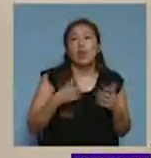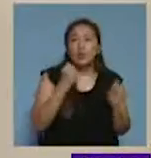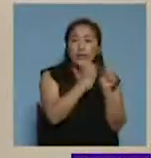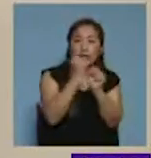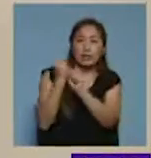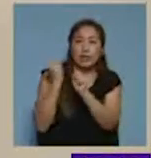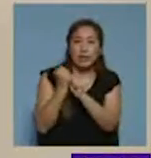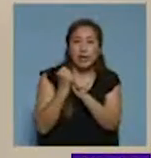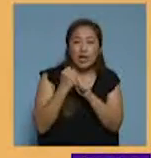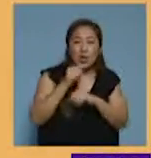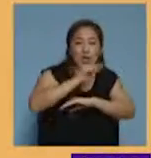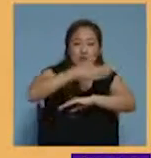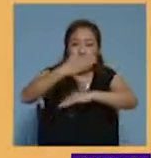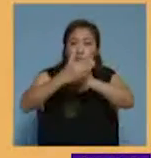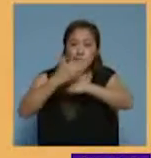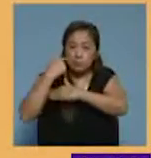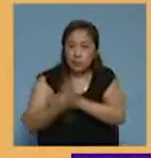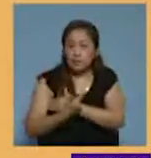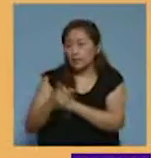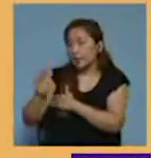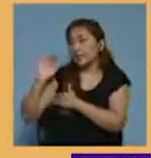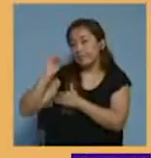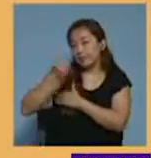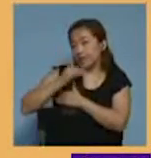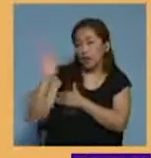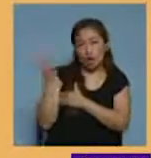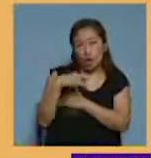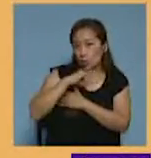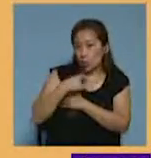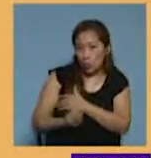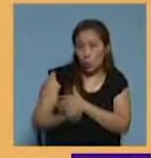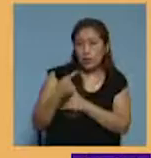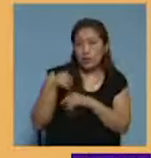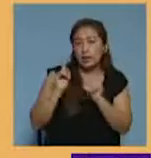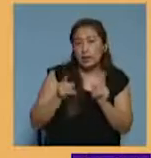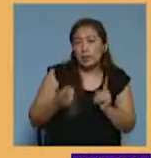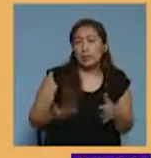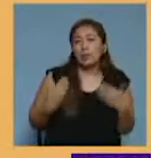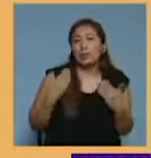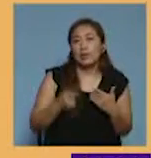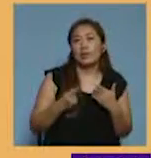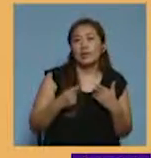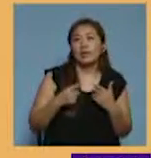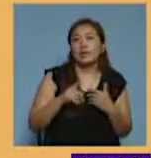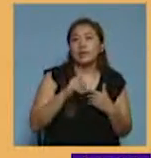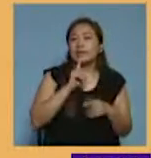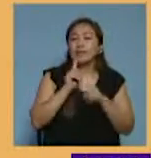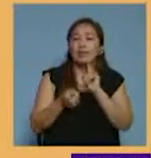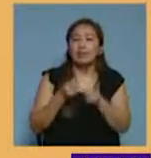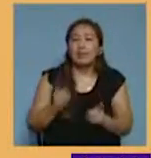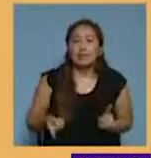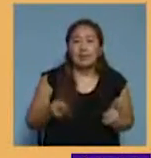cerrados cauces del río en toda la provincia si efectivamente y bueno la posibilidad de disponer de todo el equipo